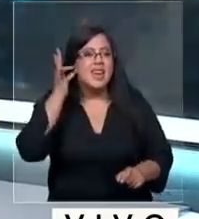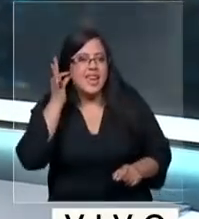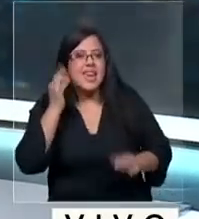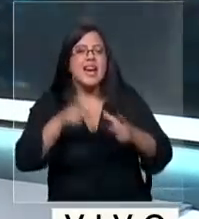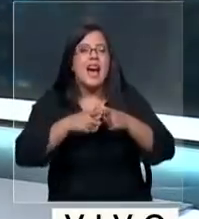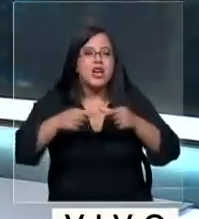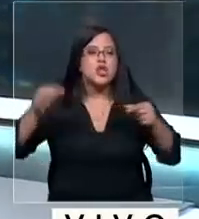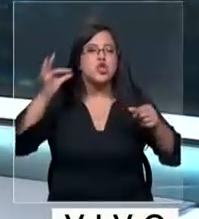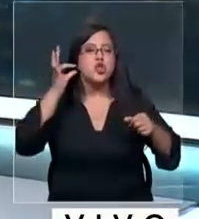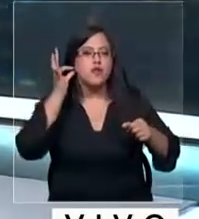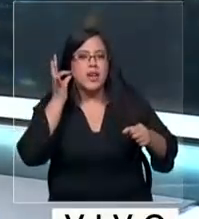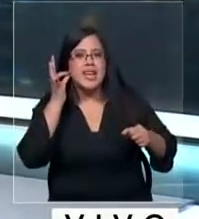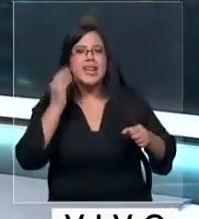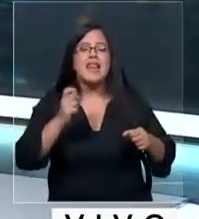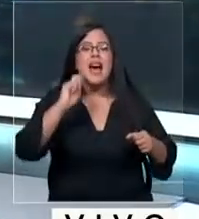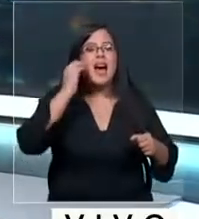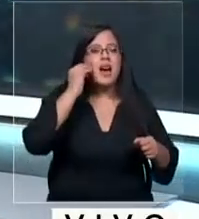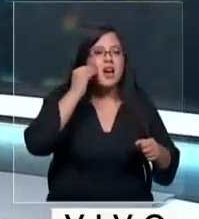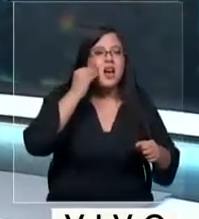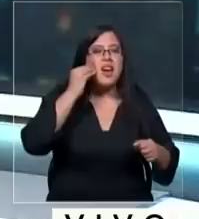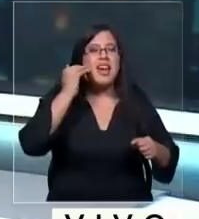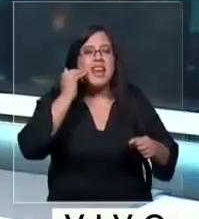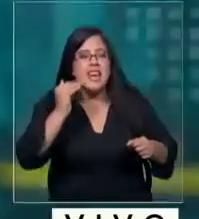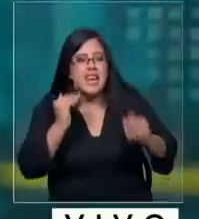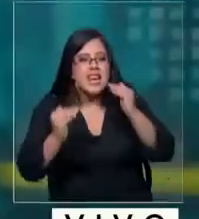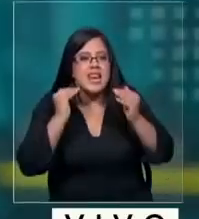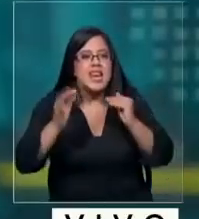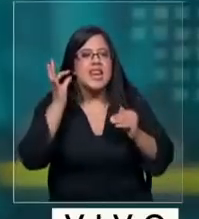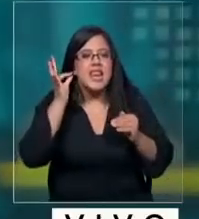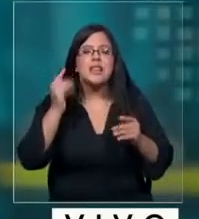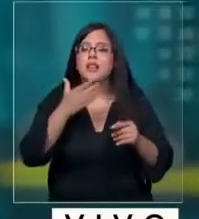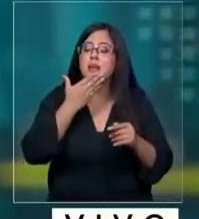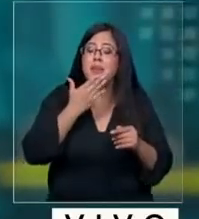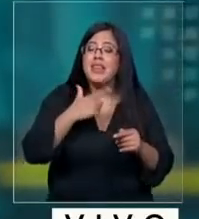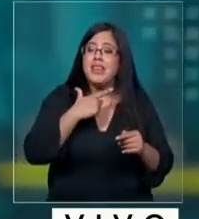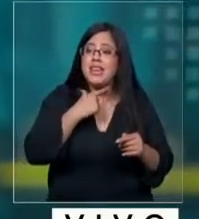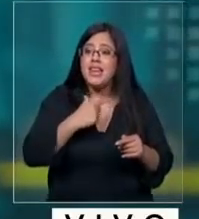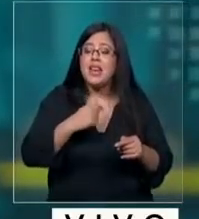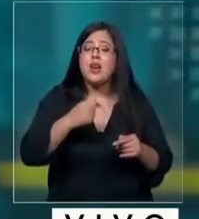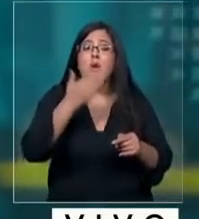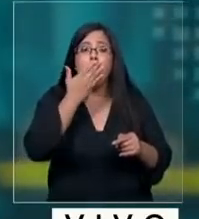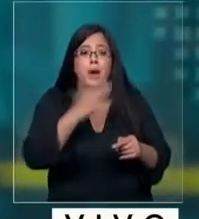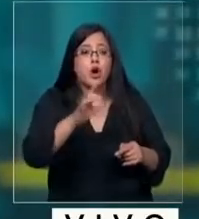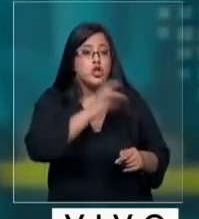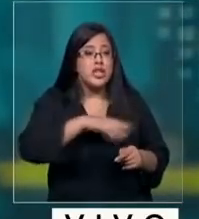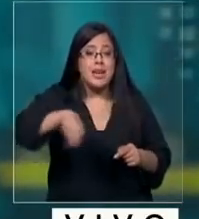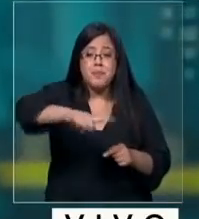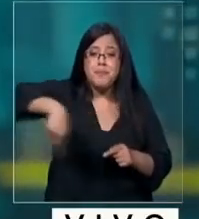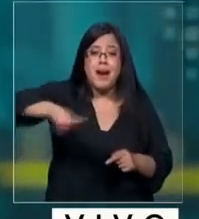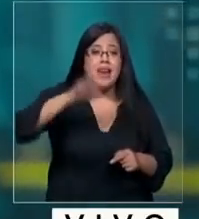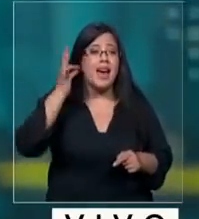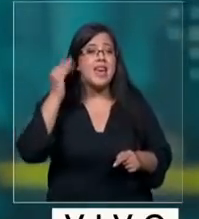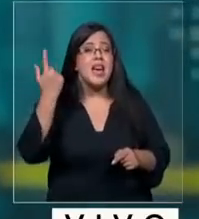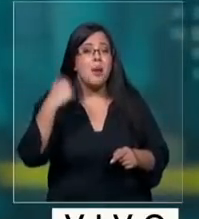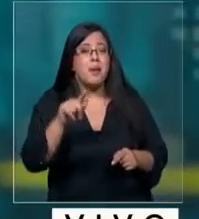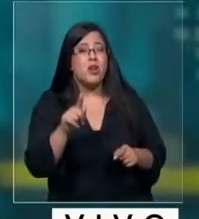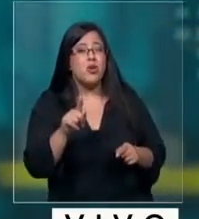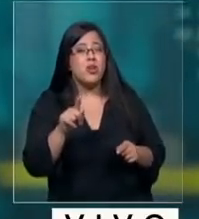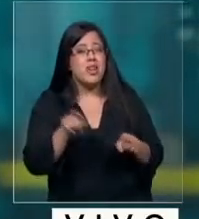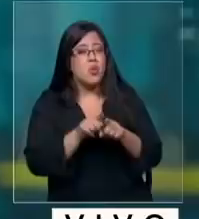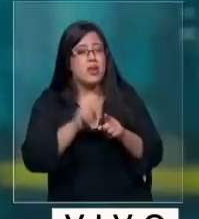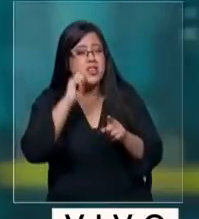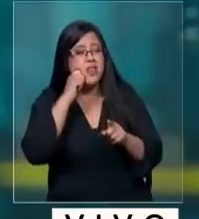y que también quieren un chile mejor para ellas y no pueden participar de la marcha o no no es que no puedan pero entienden el mensaje de que no los quieren ahí